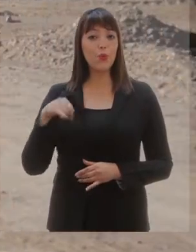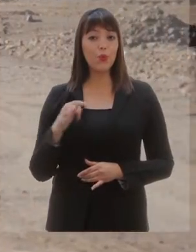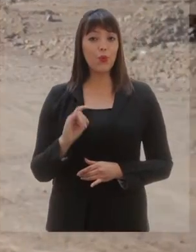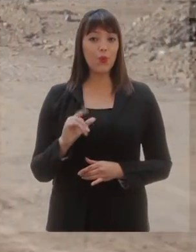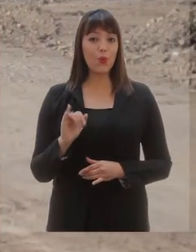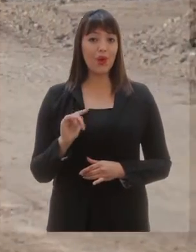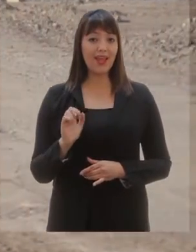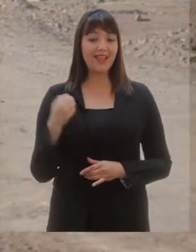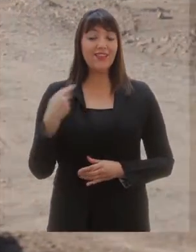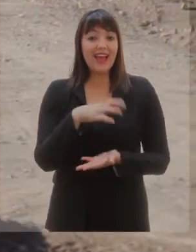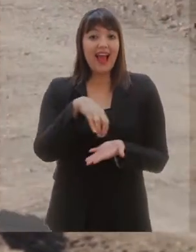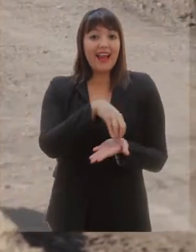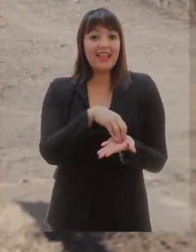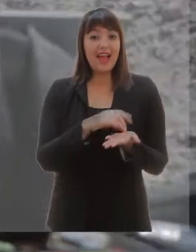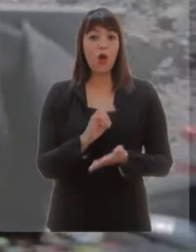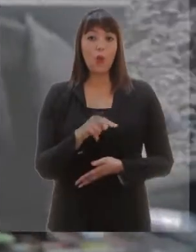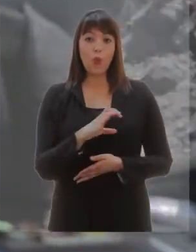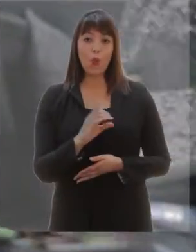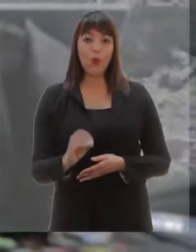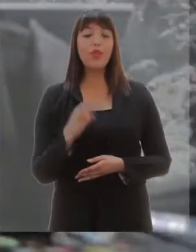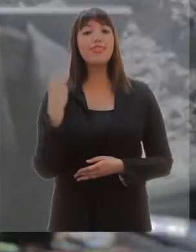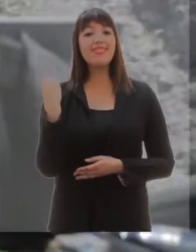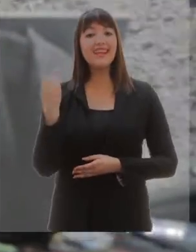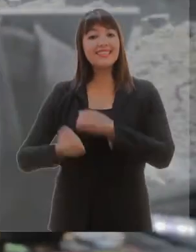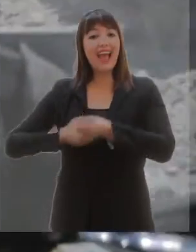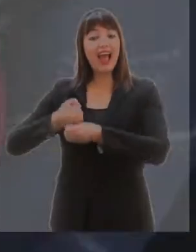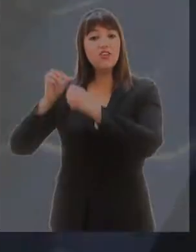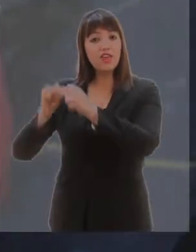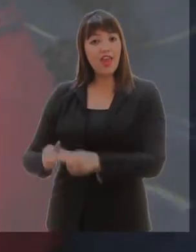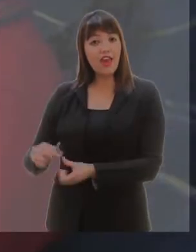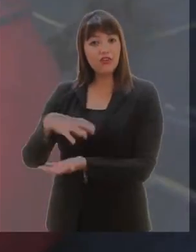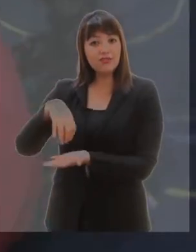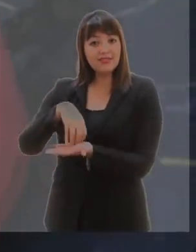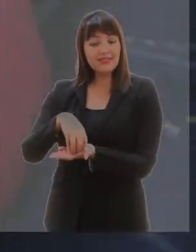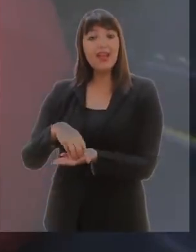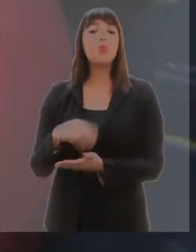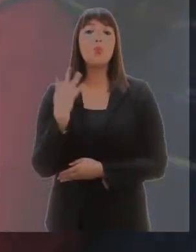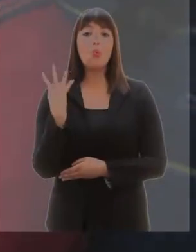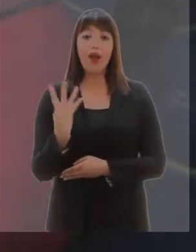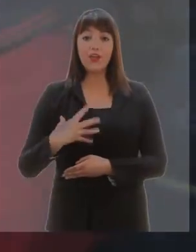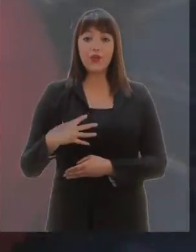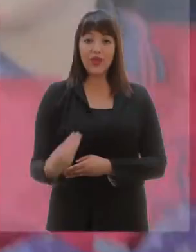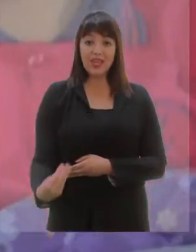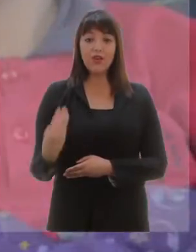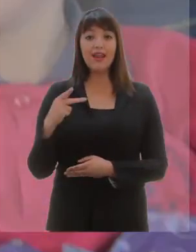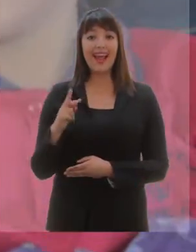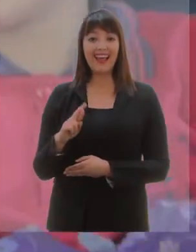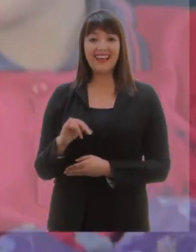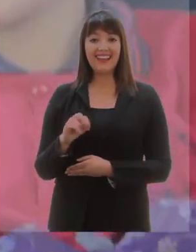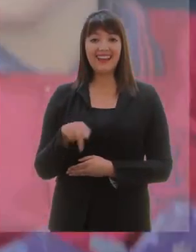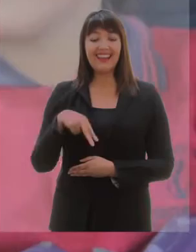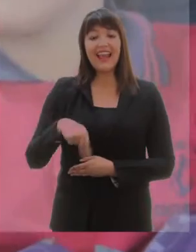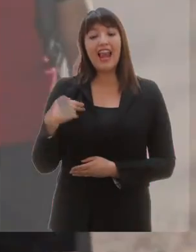yo me llamo Julieta, soy de Caleta Urco y llevo 13 años en la caleta. Tengo 4 hijos y la Krishna